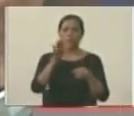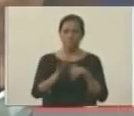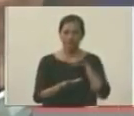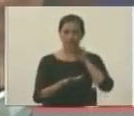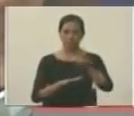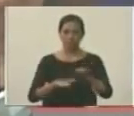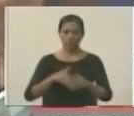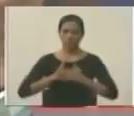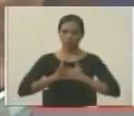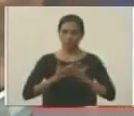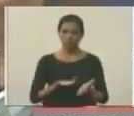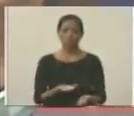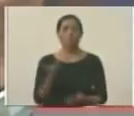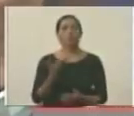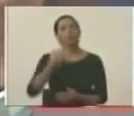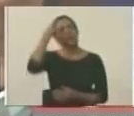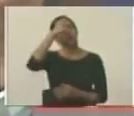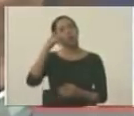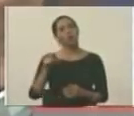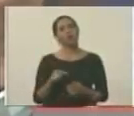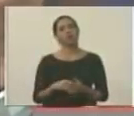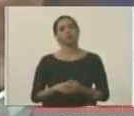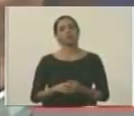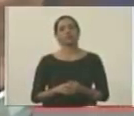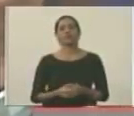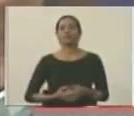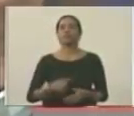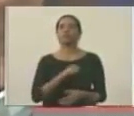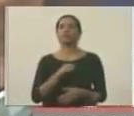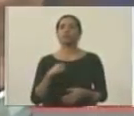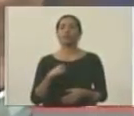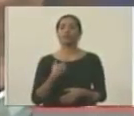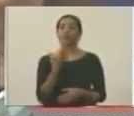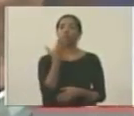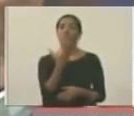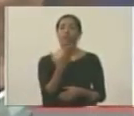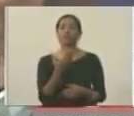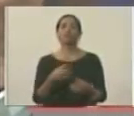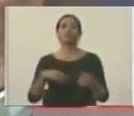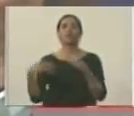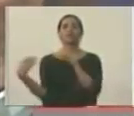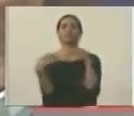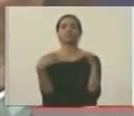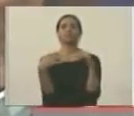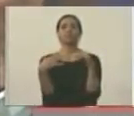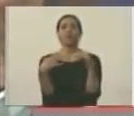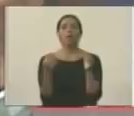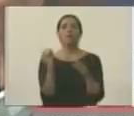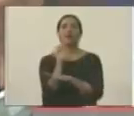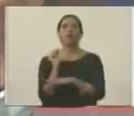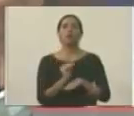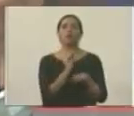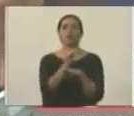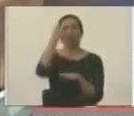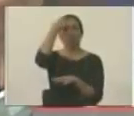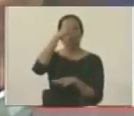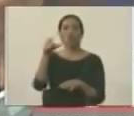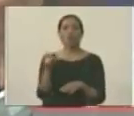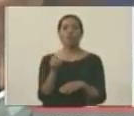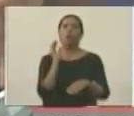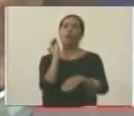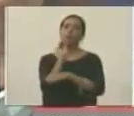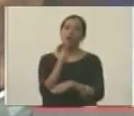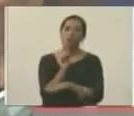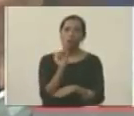para el pueblo. Y personalmente estoy al frente de esta batalla para proteger al pueblo, para proteger no solo el